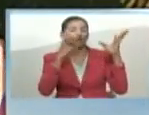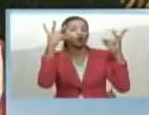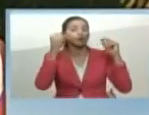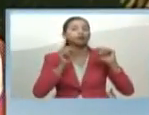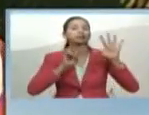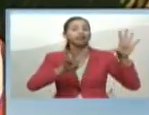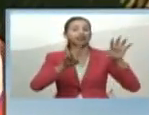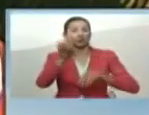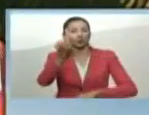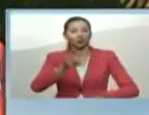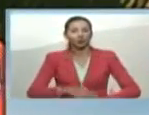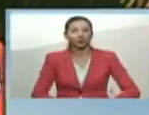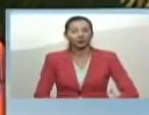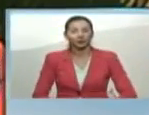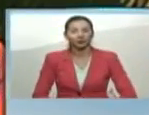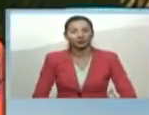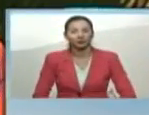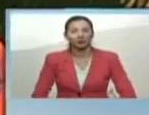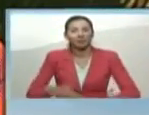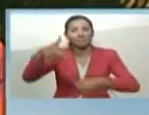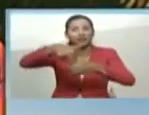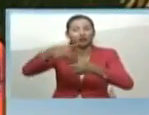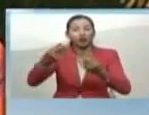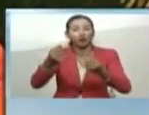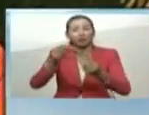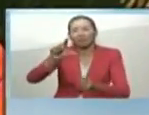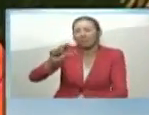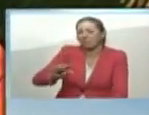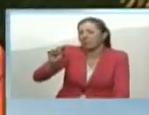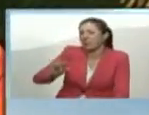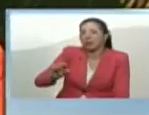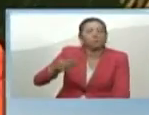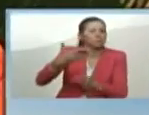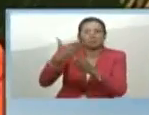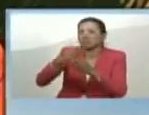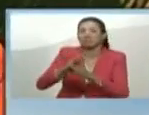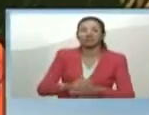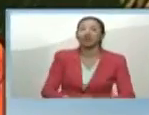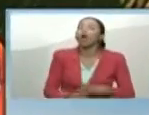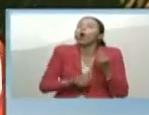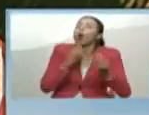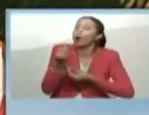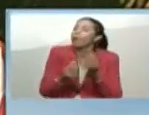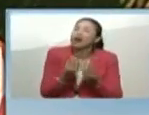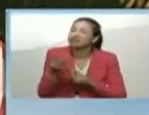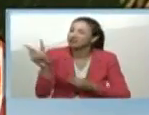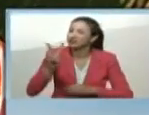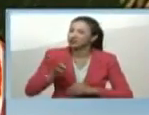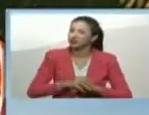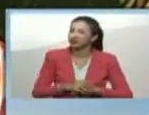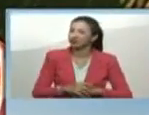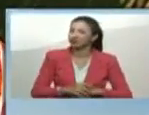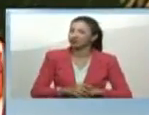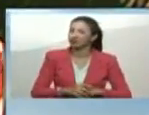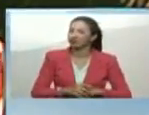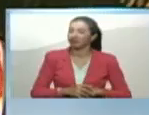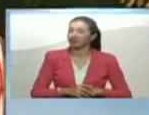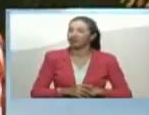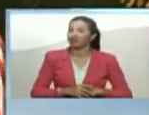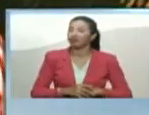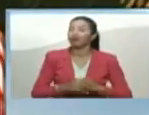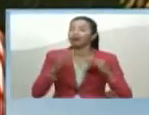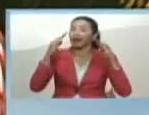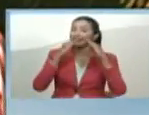71 con petróleo a 30 y a 40 Pregúnteme cómo lo hicimos yo voy a entregar la vivienda un millón la próxima